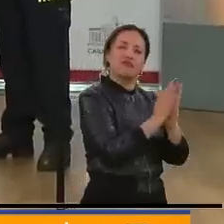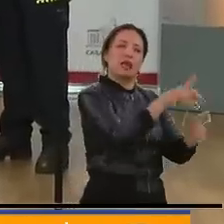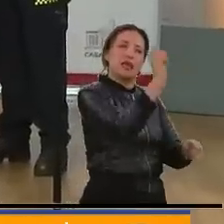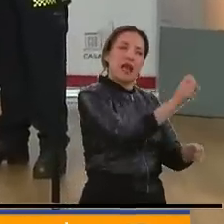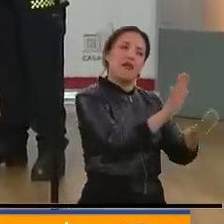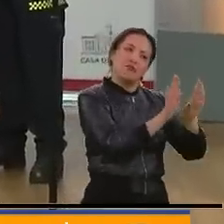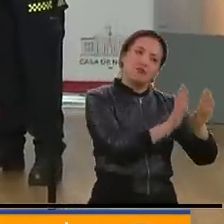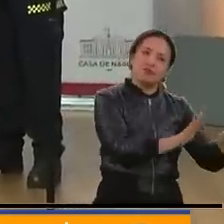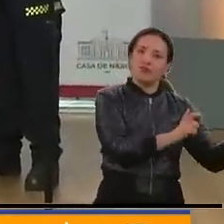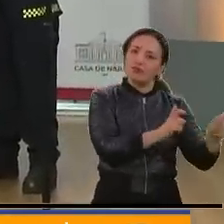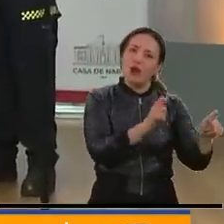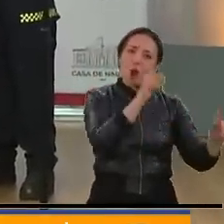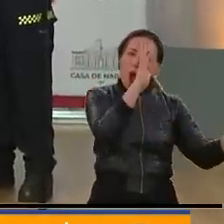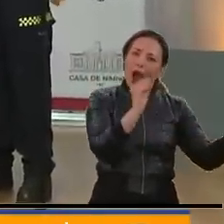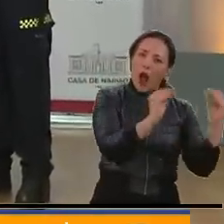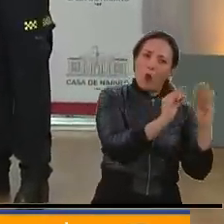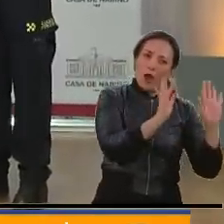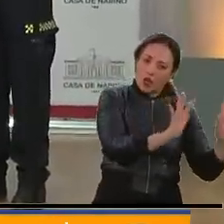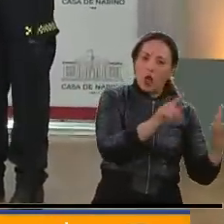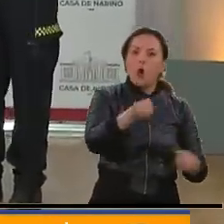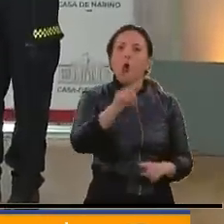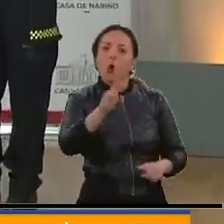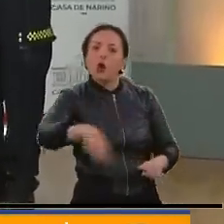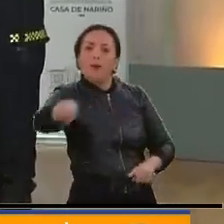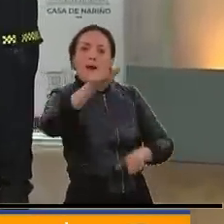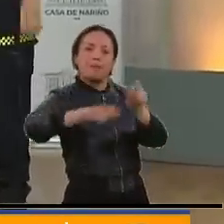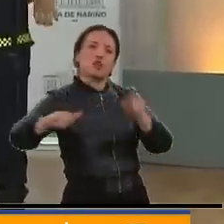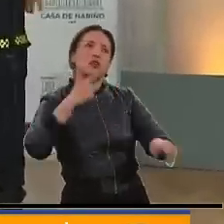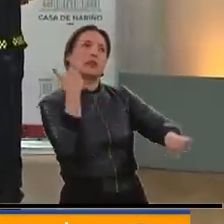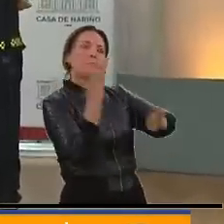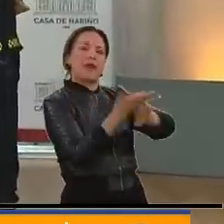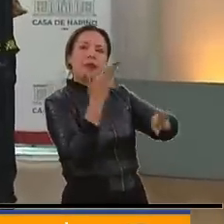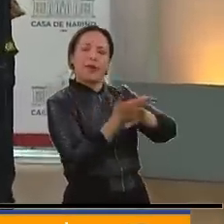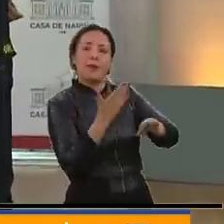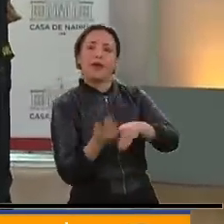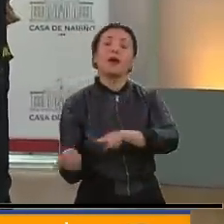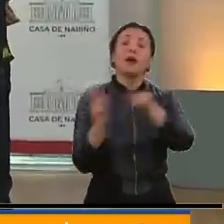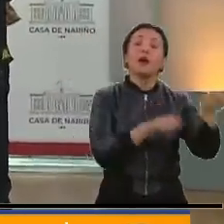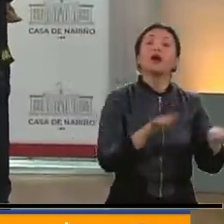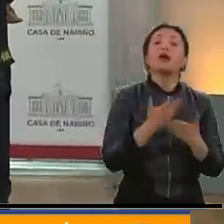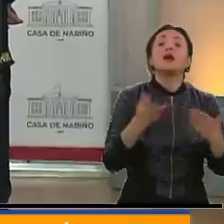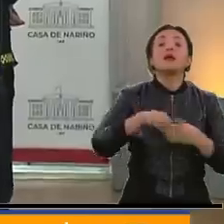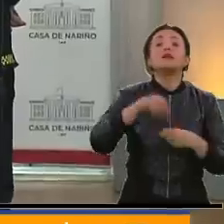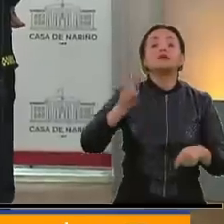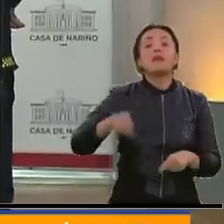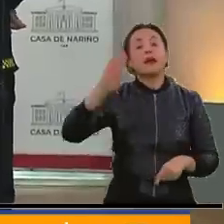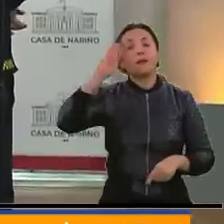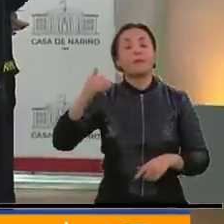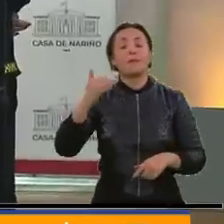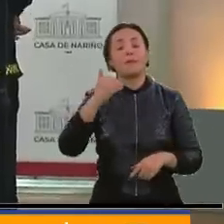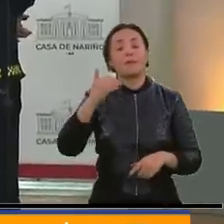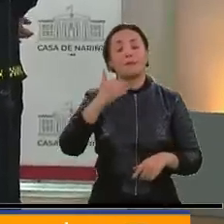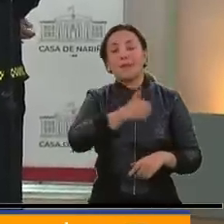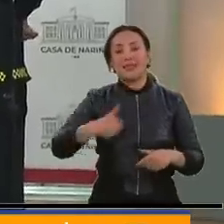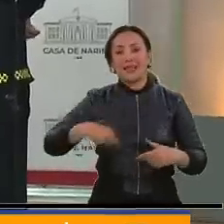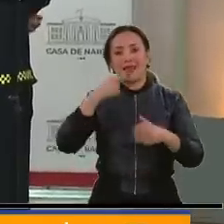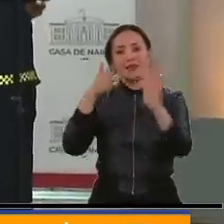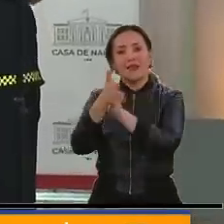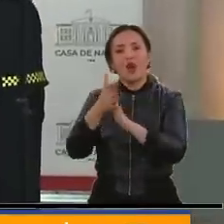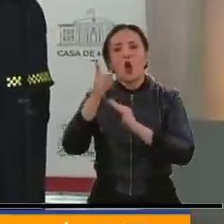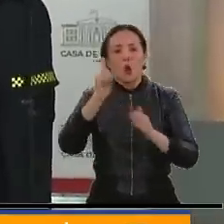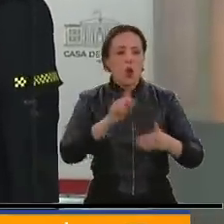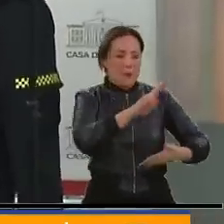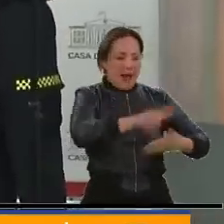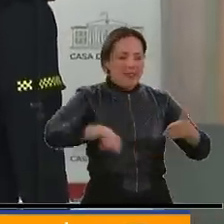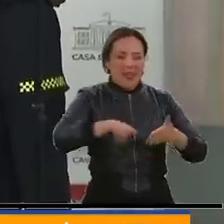paz. Tercer anuncio que acaba de hacer el ministro del Interior. El presidente ha dicho que en consecuencia y con la derogatoria de este decreto, las